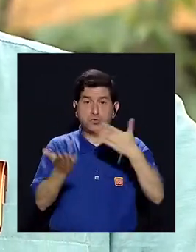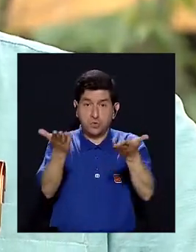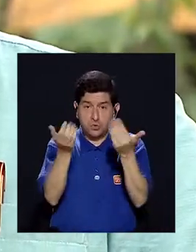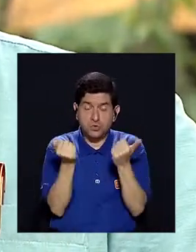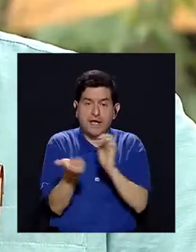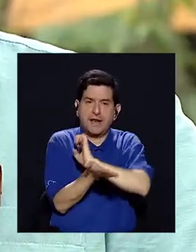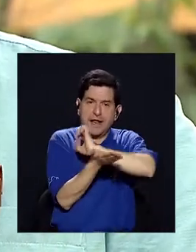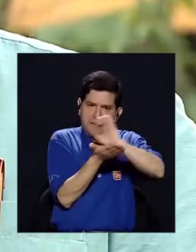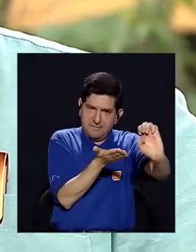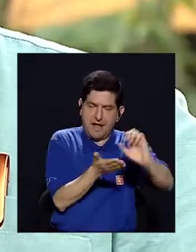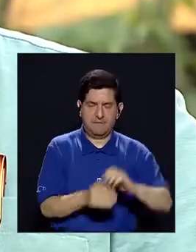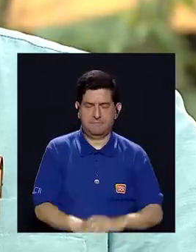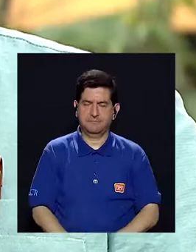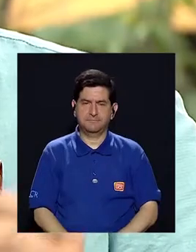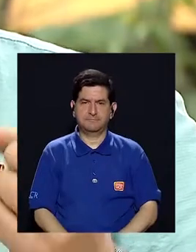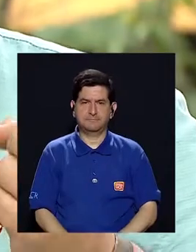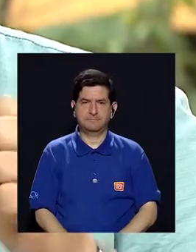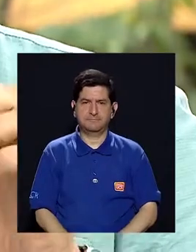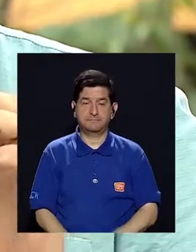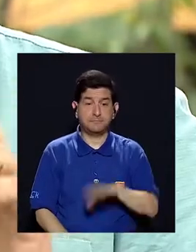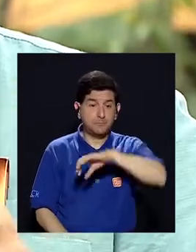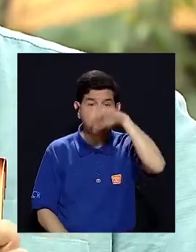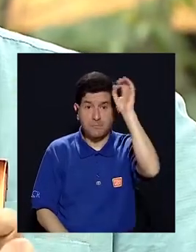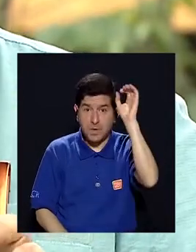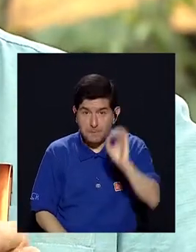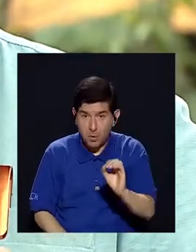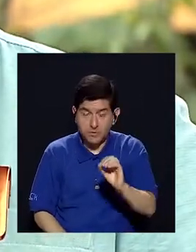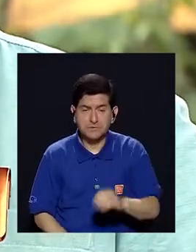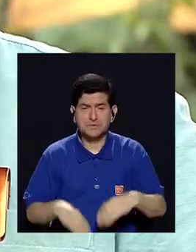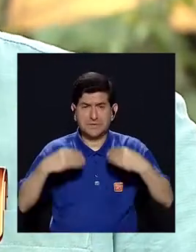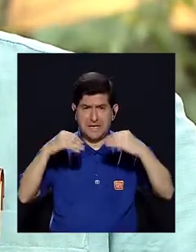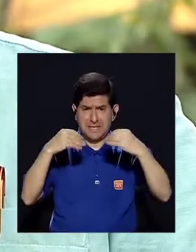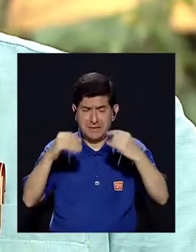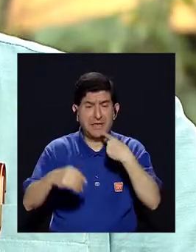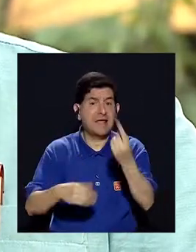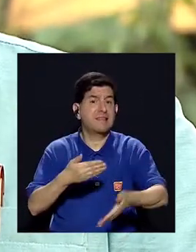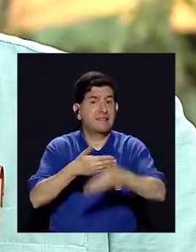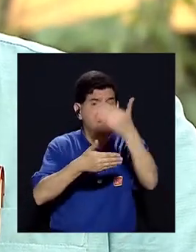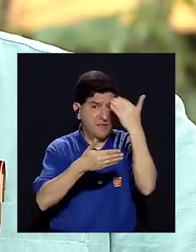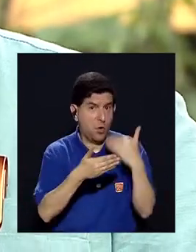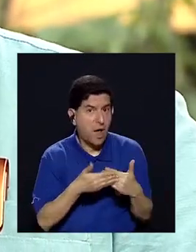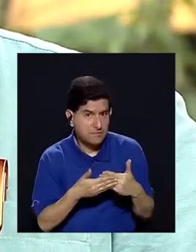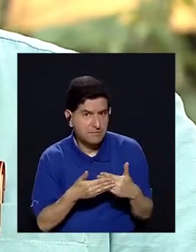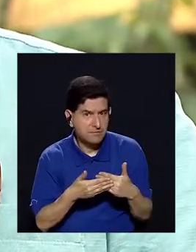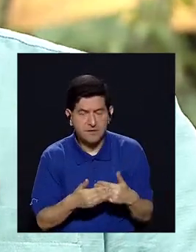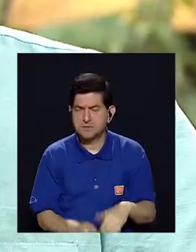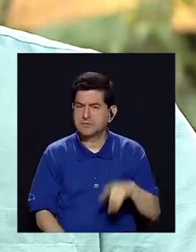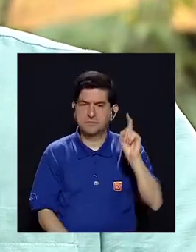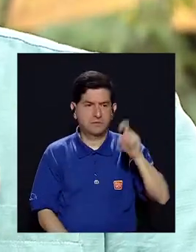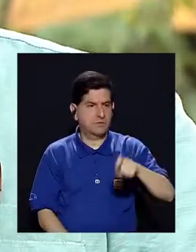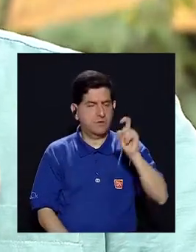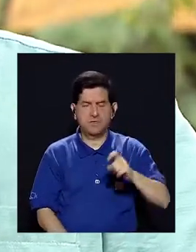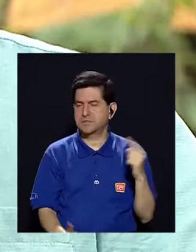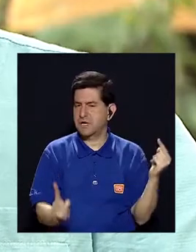nosotros queremos evitar. Ese porcentaje de plásticos que usted dijo al inicio, no